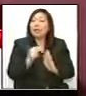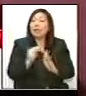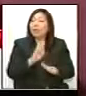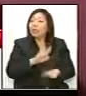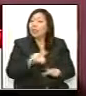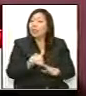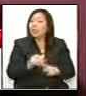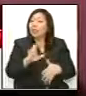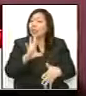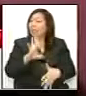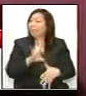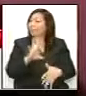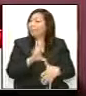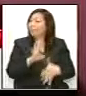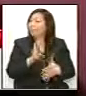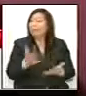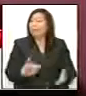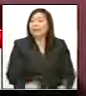toda Latinoamérica.